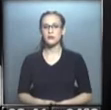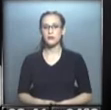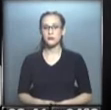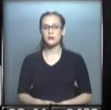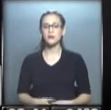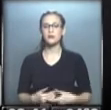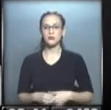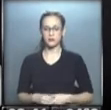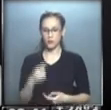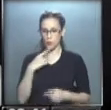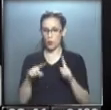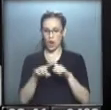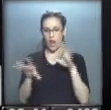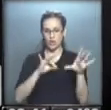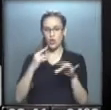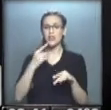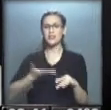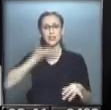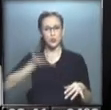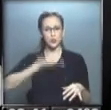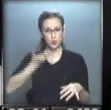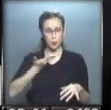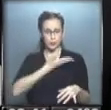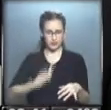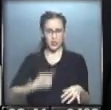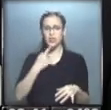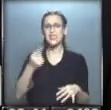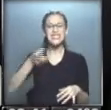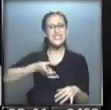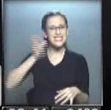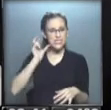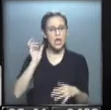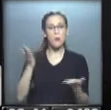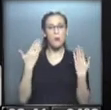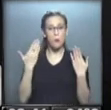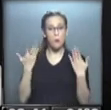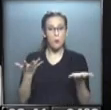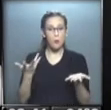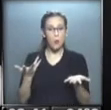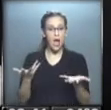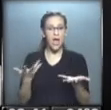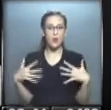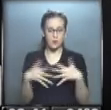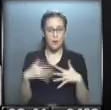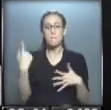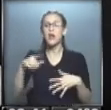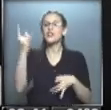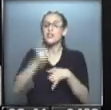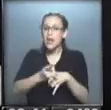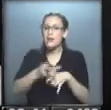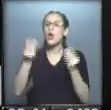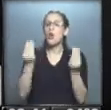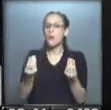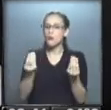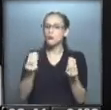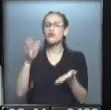próximas elecciones, resaltó en su discurso que Chile está en condiciones de reunificarse, pero siempre sí lo hace sobre la base